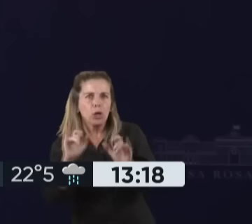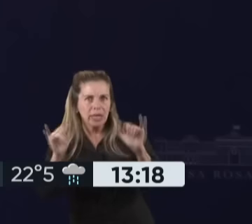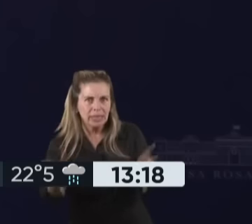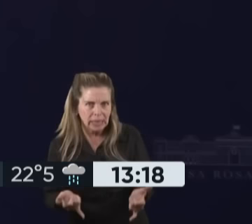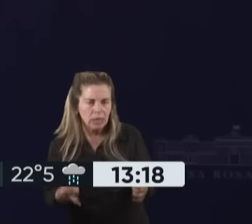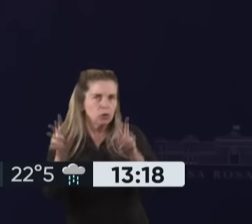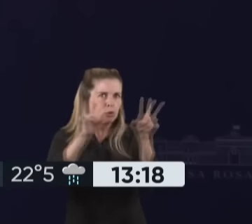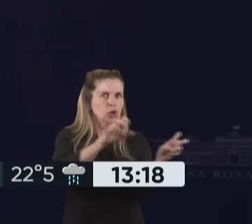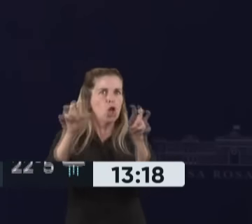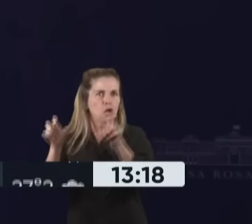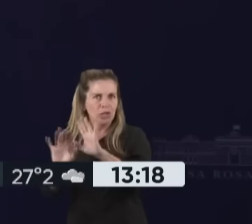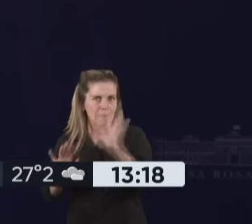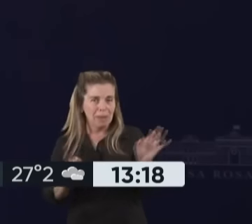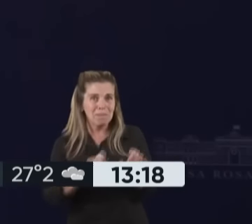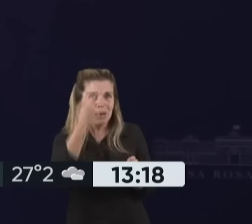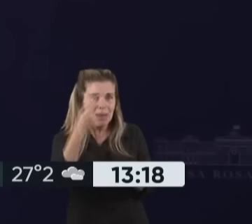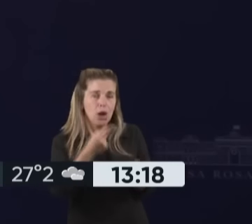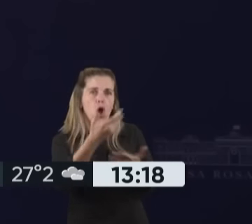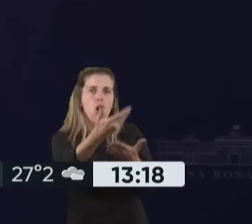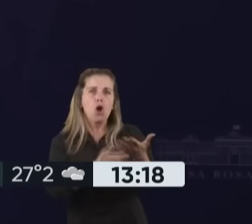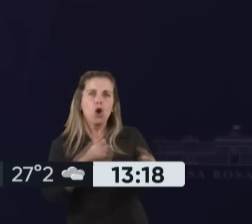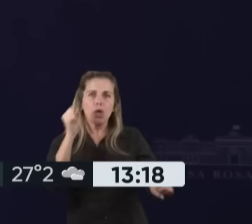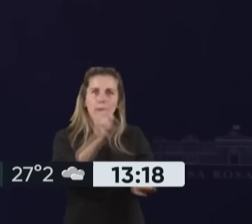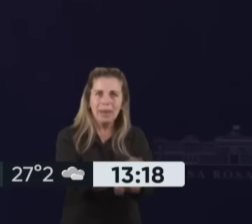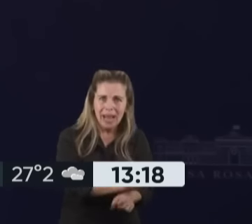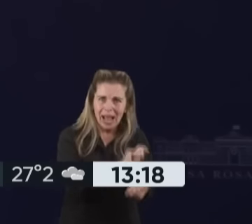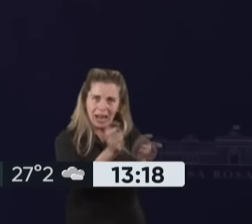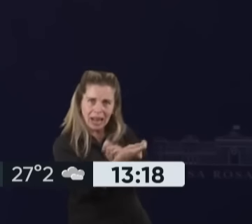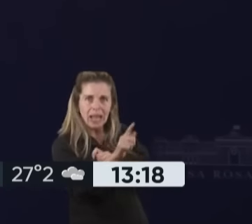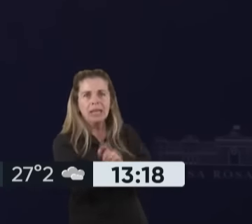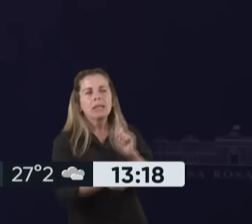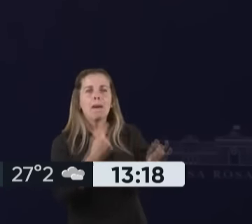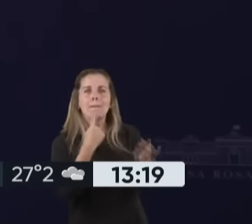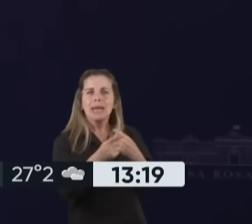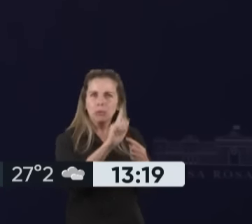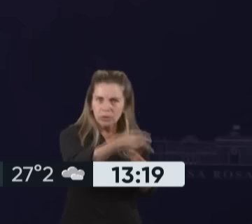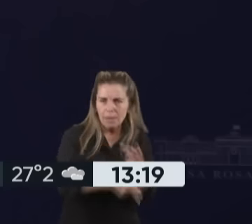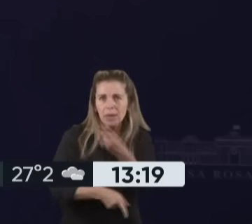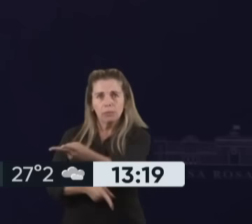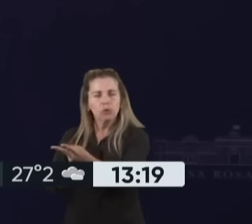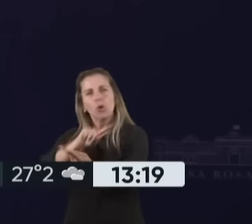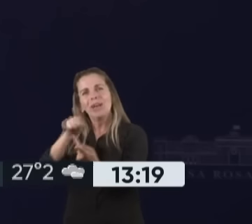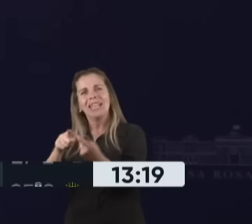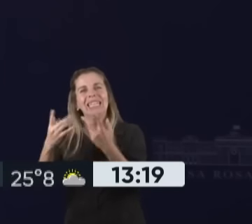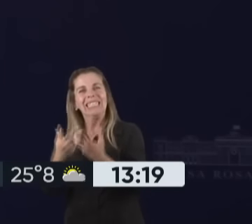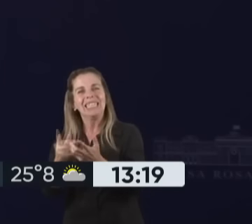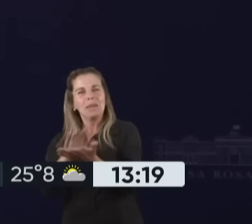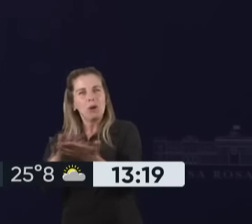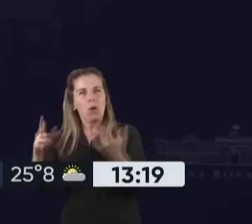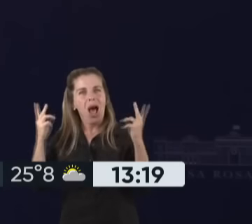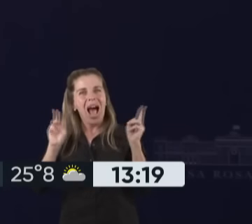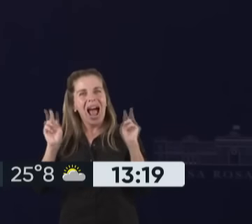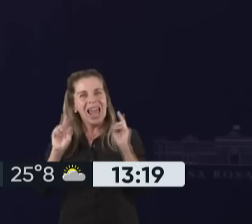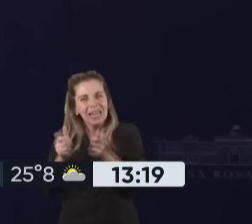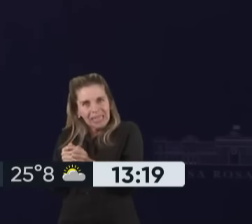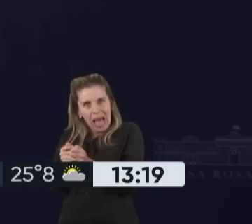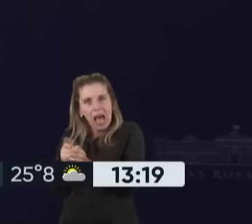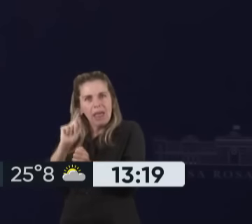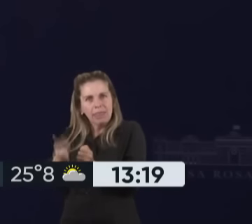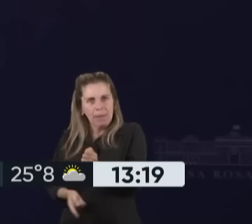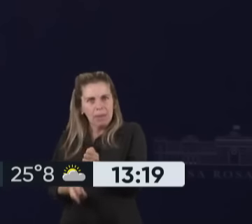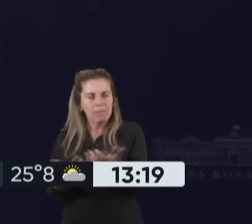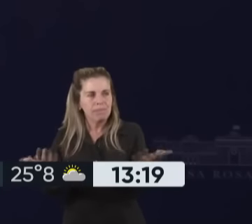Penal, luego va a explicar el sistema Alertar y se va a abrir a preguntas por el sistema Alertar